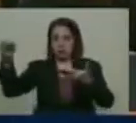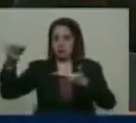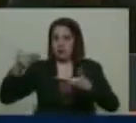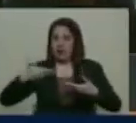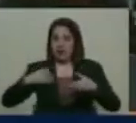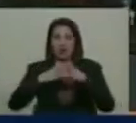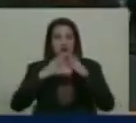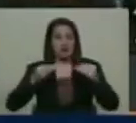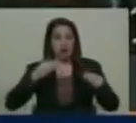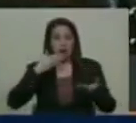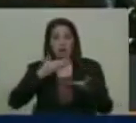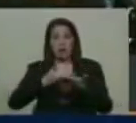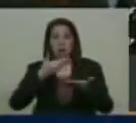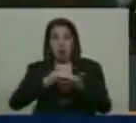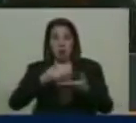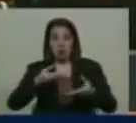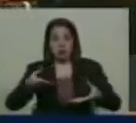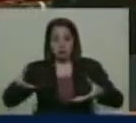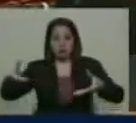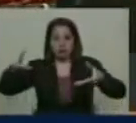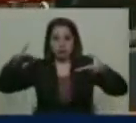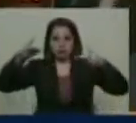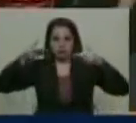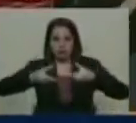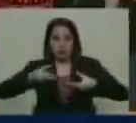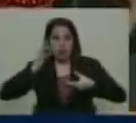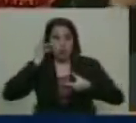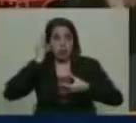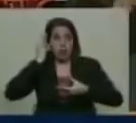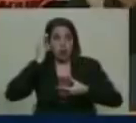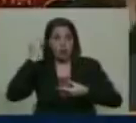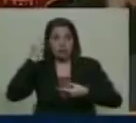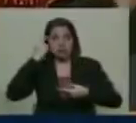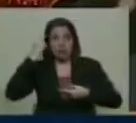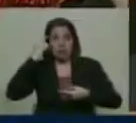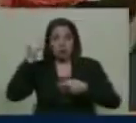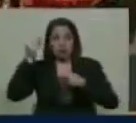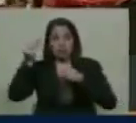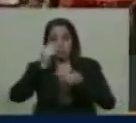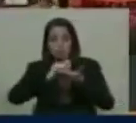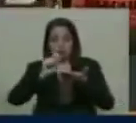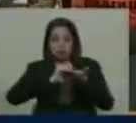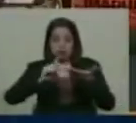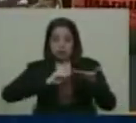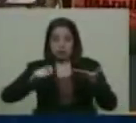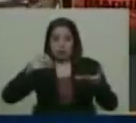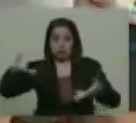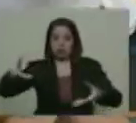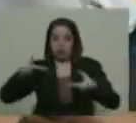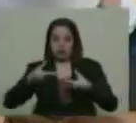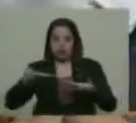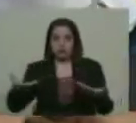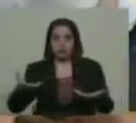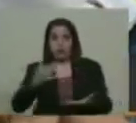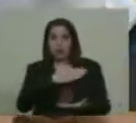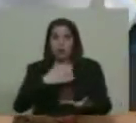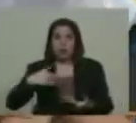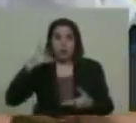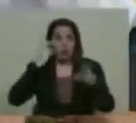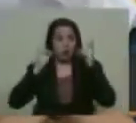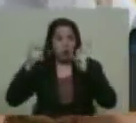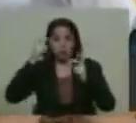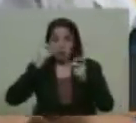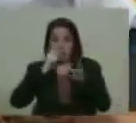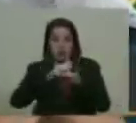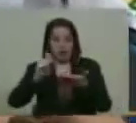todas las propuestas del plan de la patria que las mujeres tienen en su mente, tienen en su corazón. Quiero escucharlas,